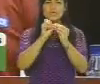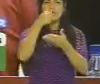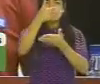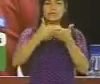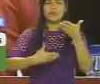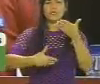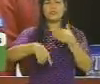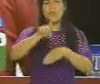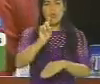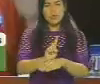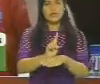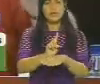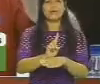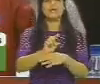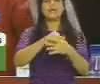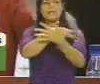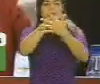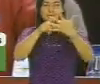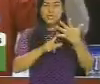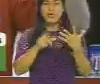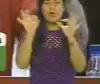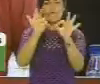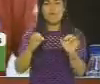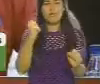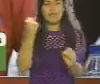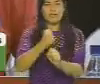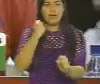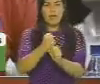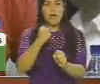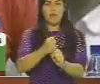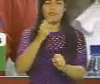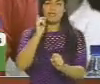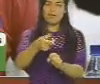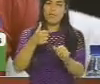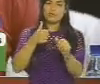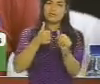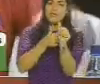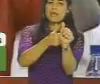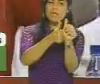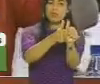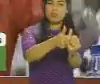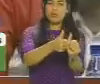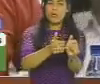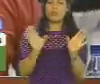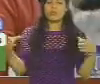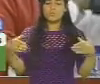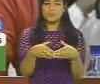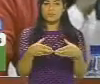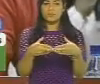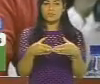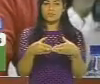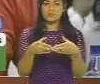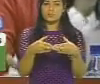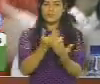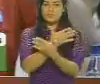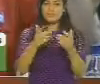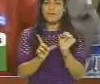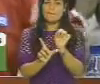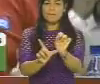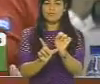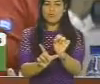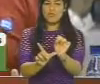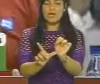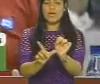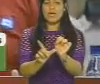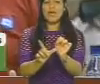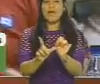día, las 5 líneas estratégicas a seguir por este equipo extraordinario y mucho más allá